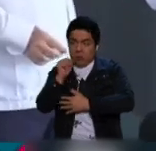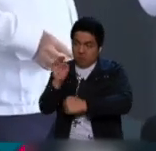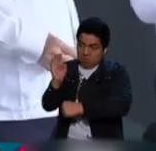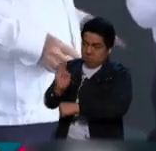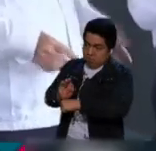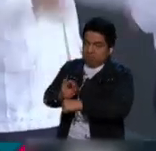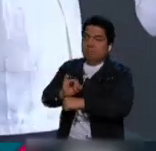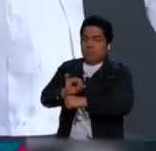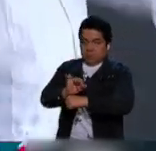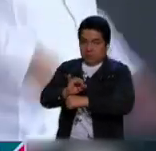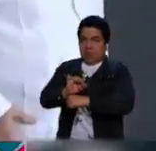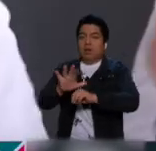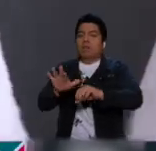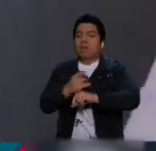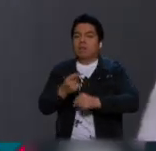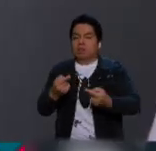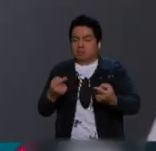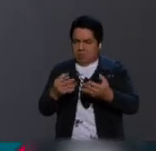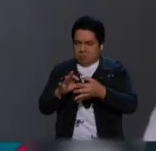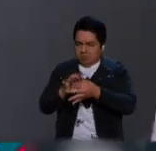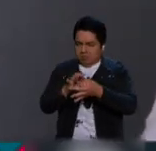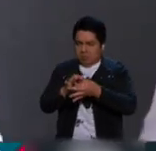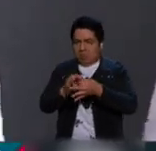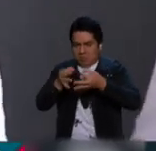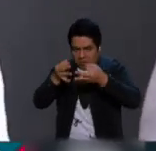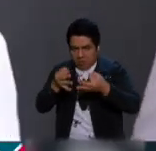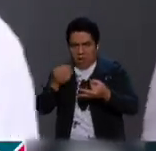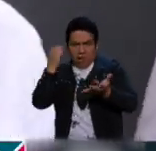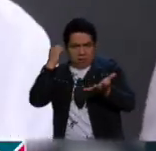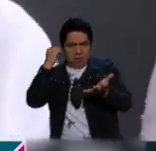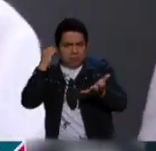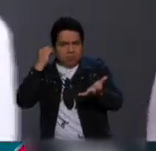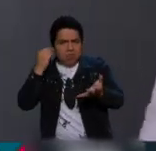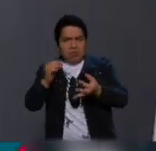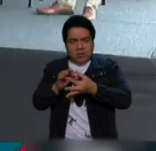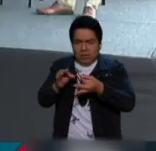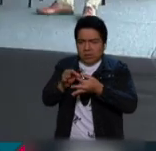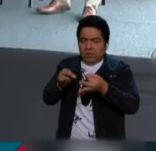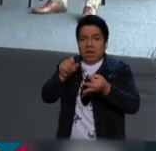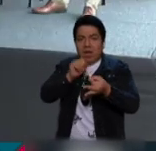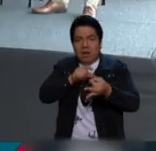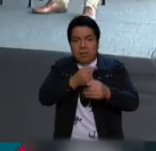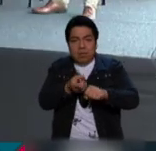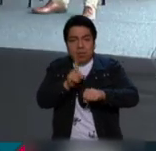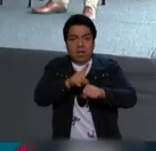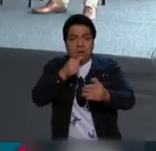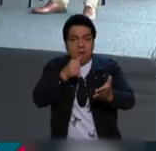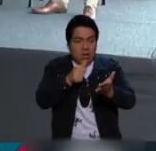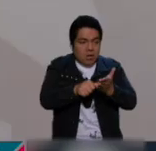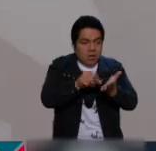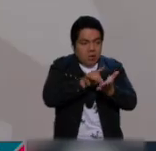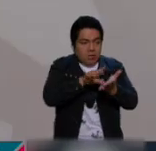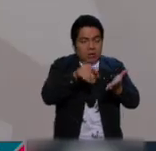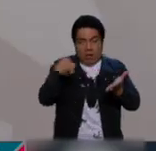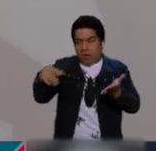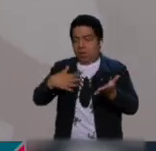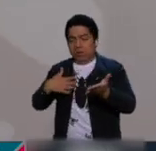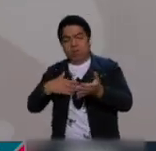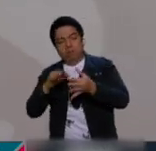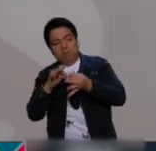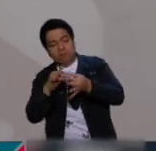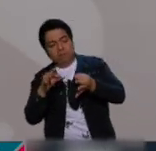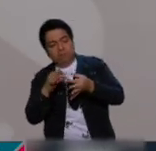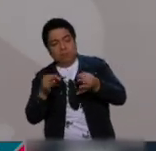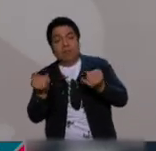pues consideró que fue un acto de congruencia y de mucho valor civil que haya aclarado la situación el mismo día que se publicó la carta. Además, informó que la